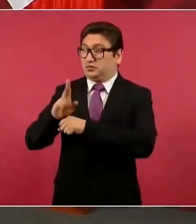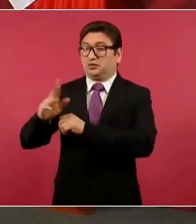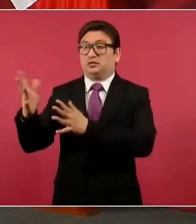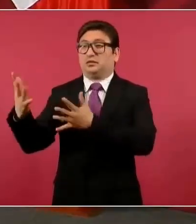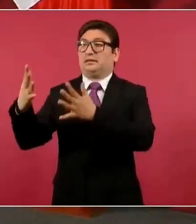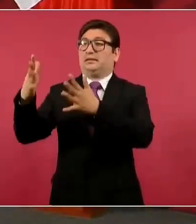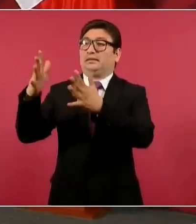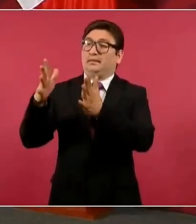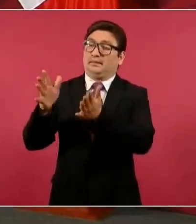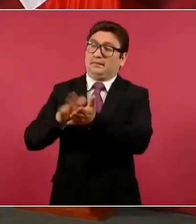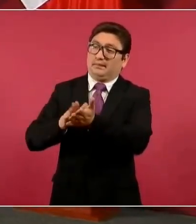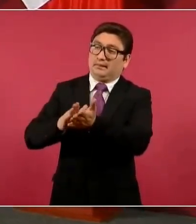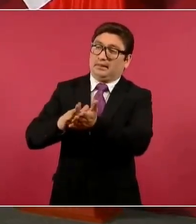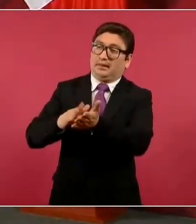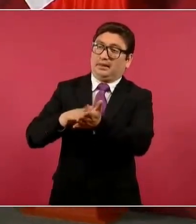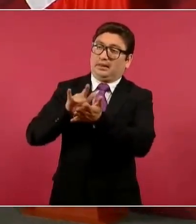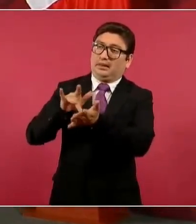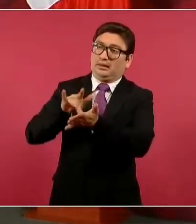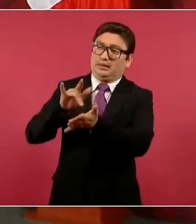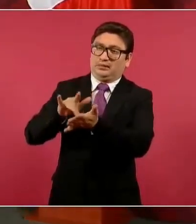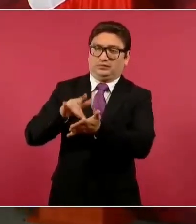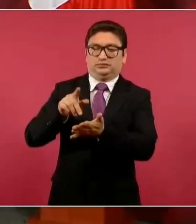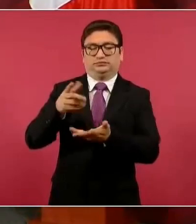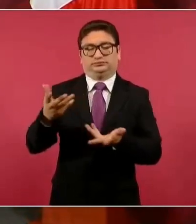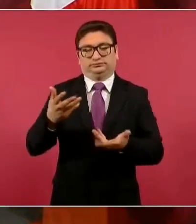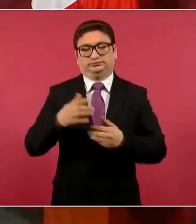del FOBAPROA.